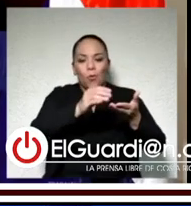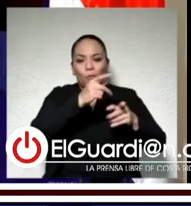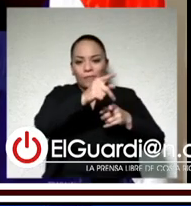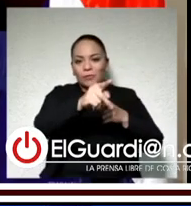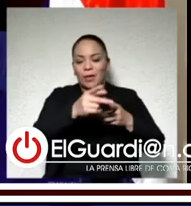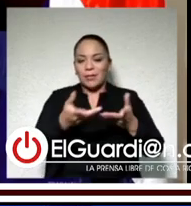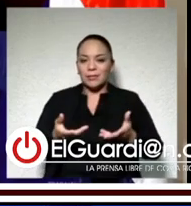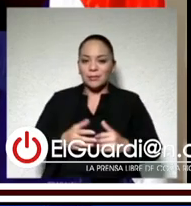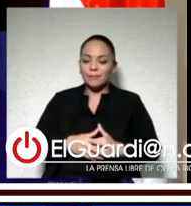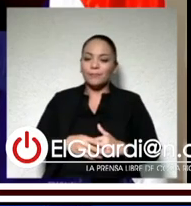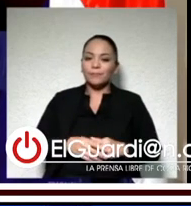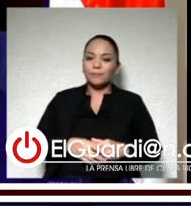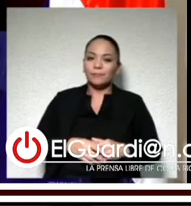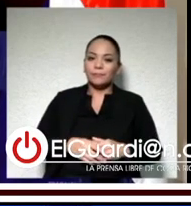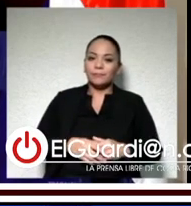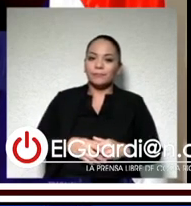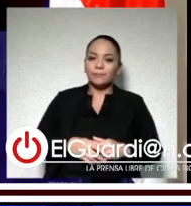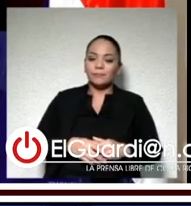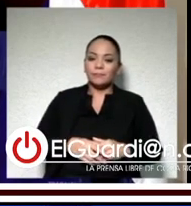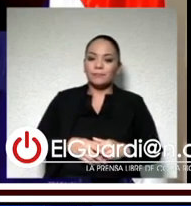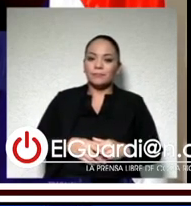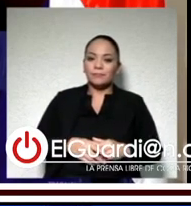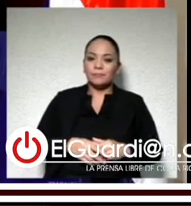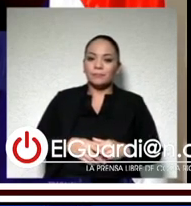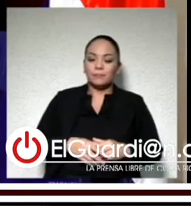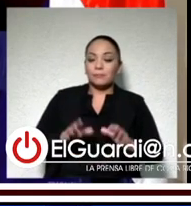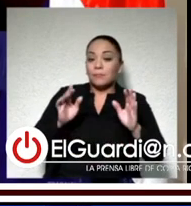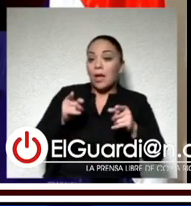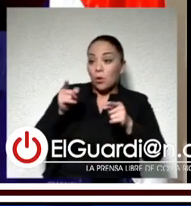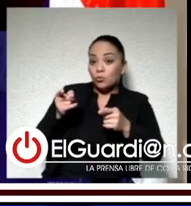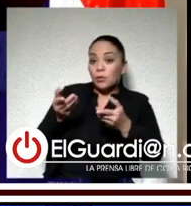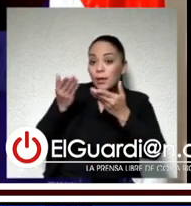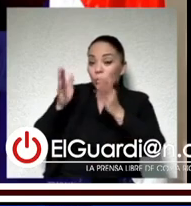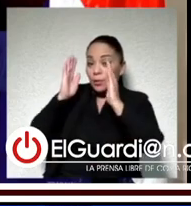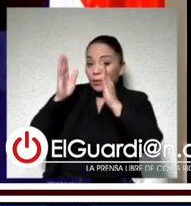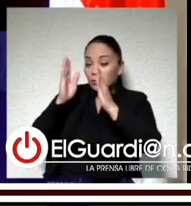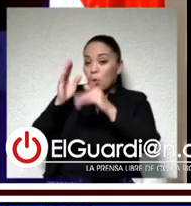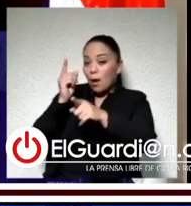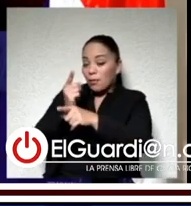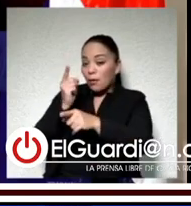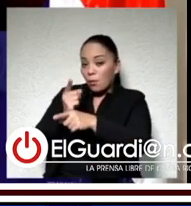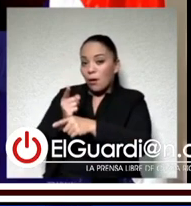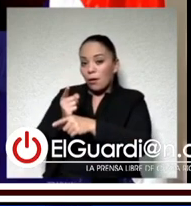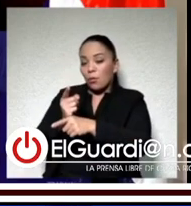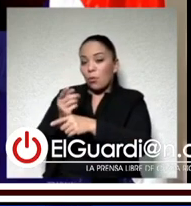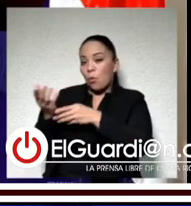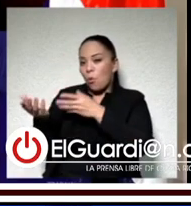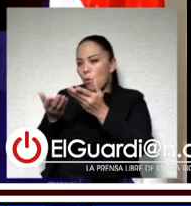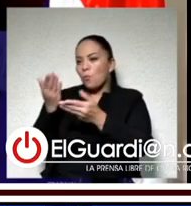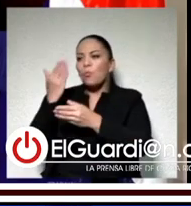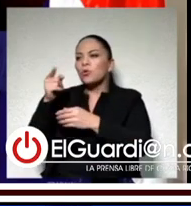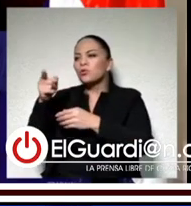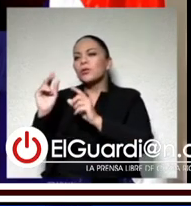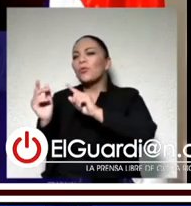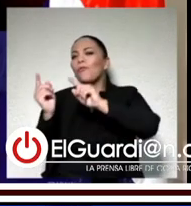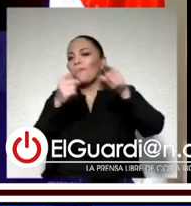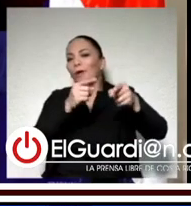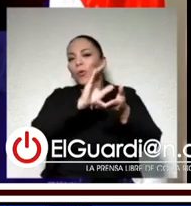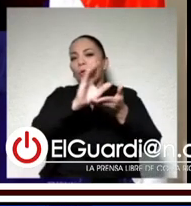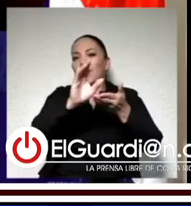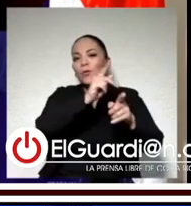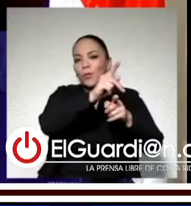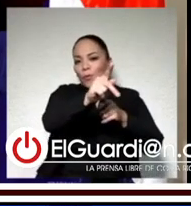usted un tratamiento adecuado desde su punto de vista? Y si no es así, ¿por qué no ha acudido al Colegio Periodistas para denunciar esa mala acción? Si me hace el